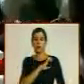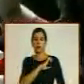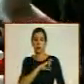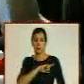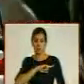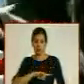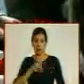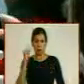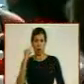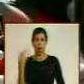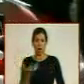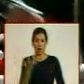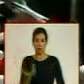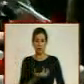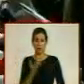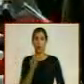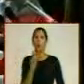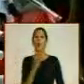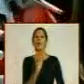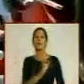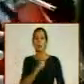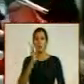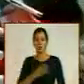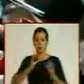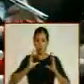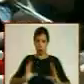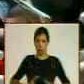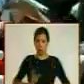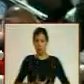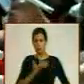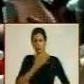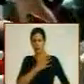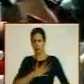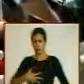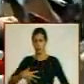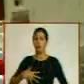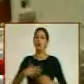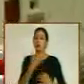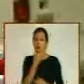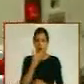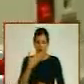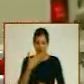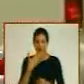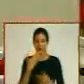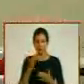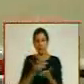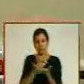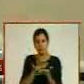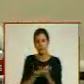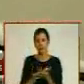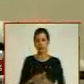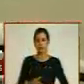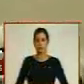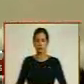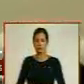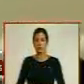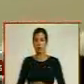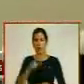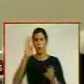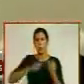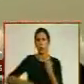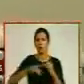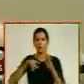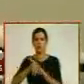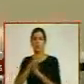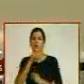Neida, quien sufrió quemaduras en un 40% de su cuerpo, se encuentra en condiciones estables. El ingreso más reciente